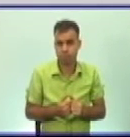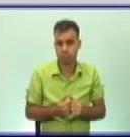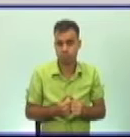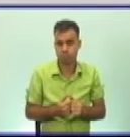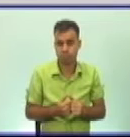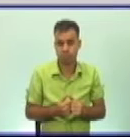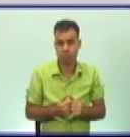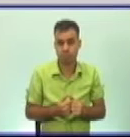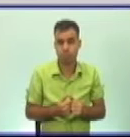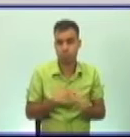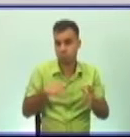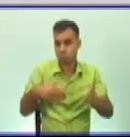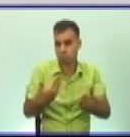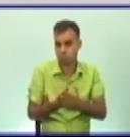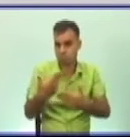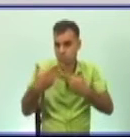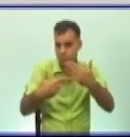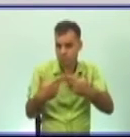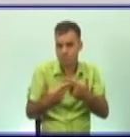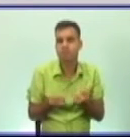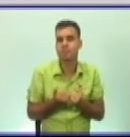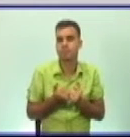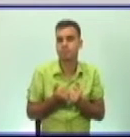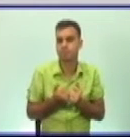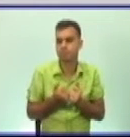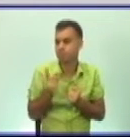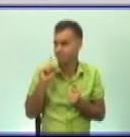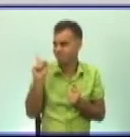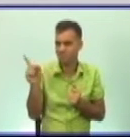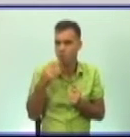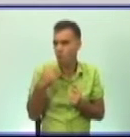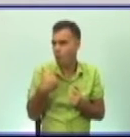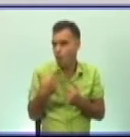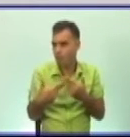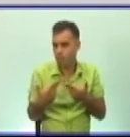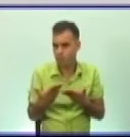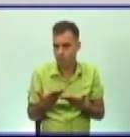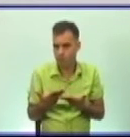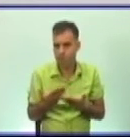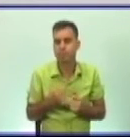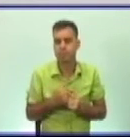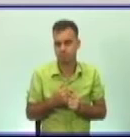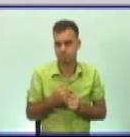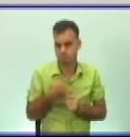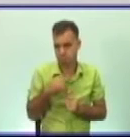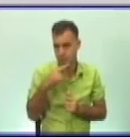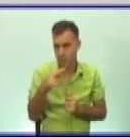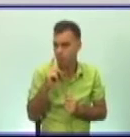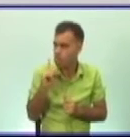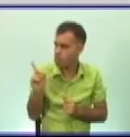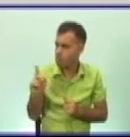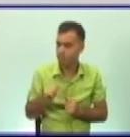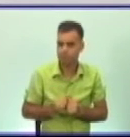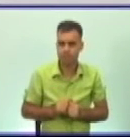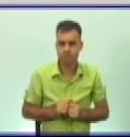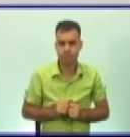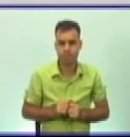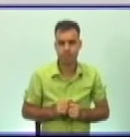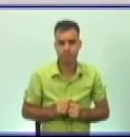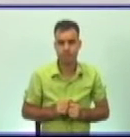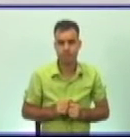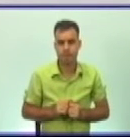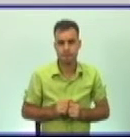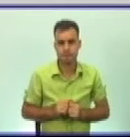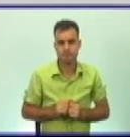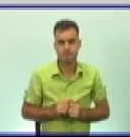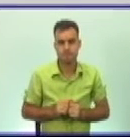nosotros les proponemos las soluciones de las reactancias, ¿verdad? Según los datos que aparecen en el ejercicio,